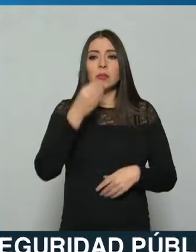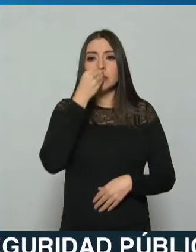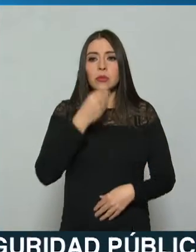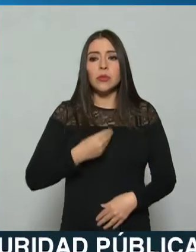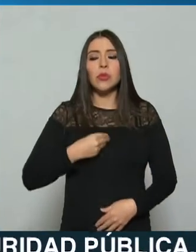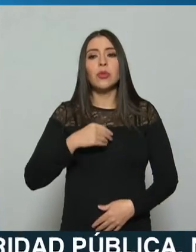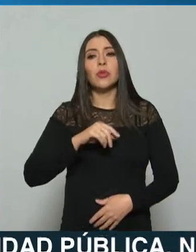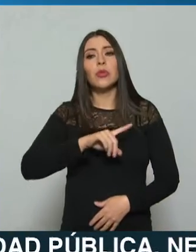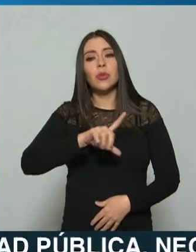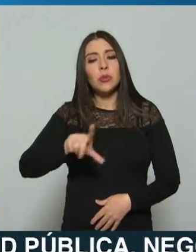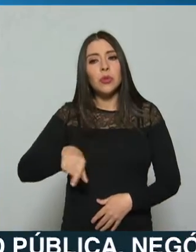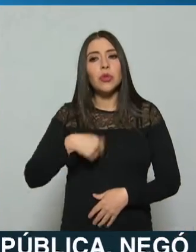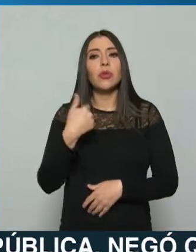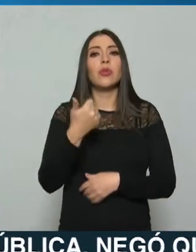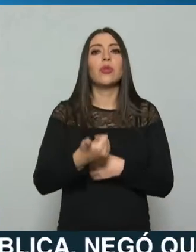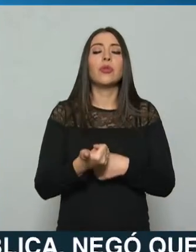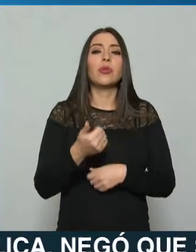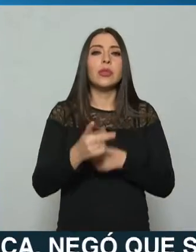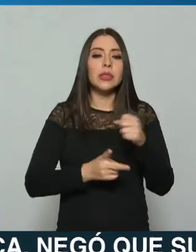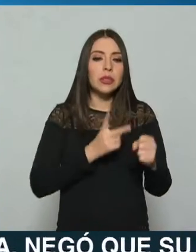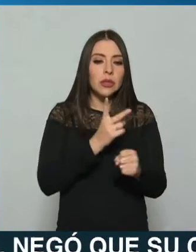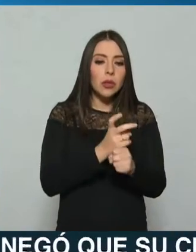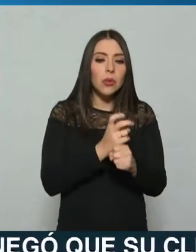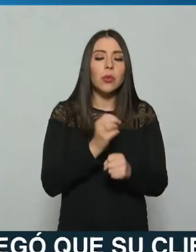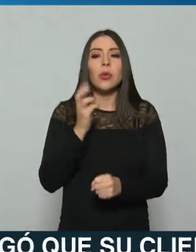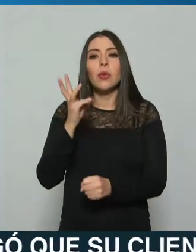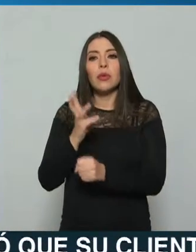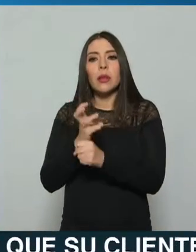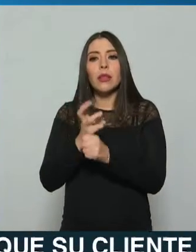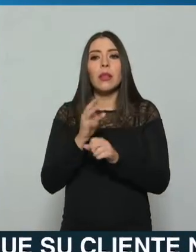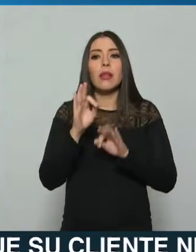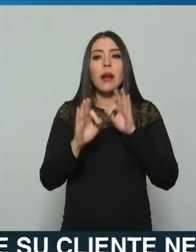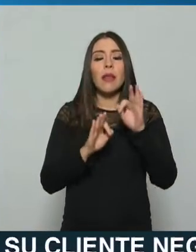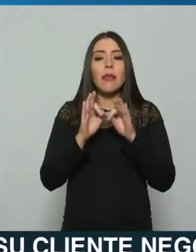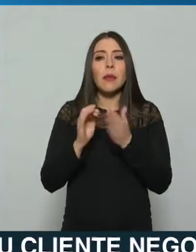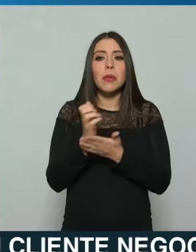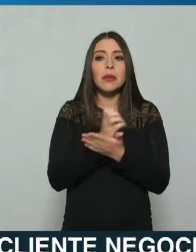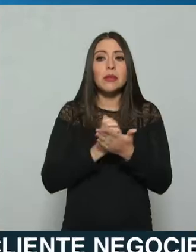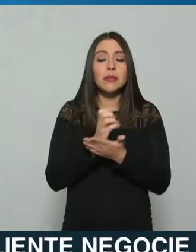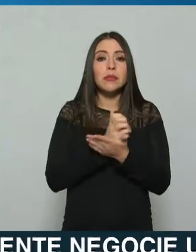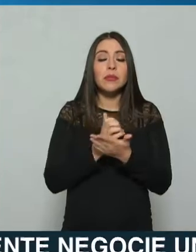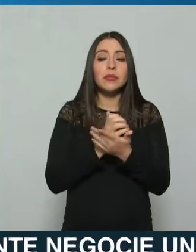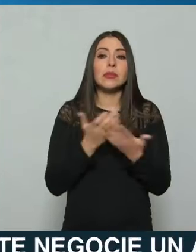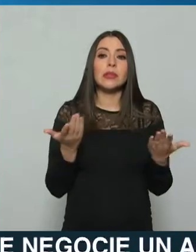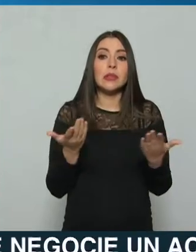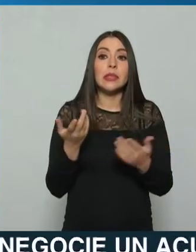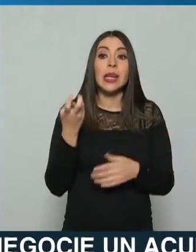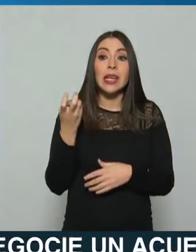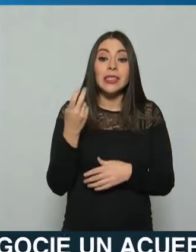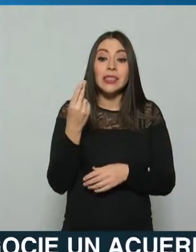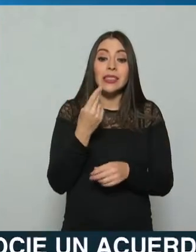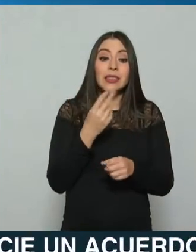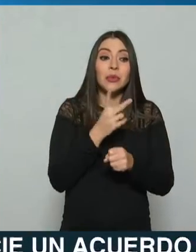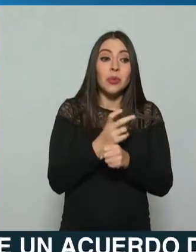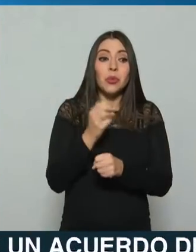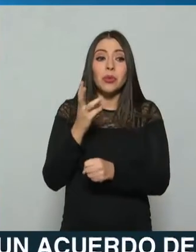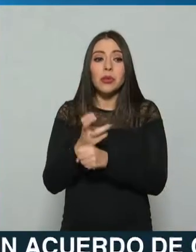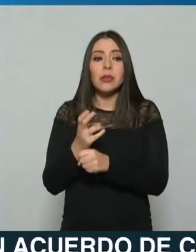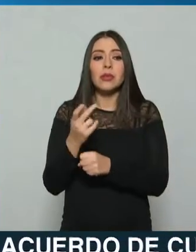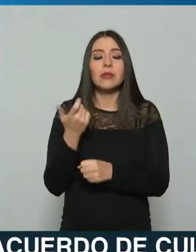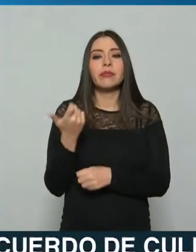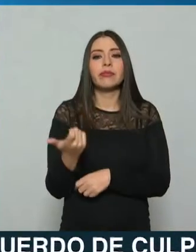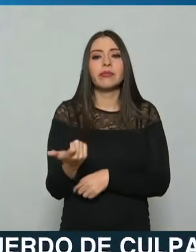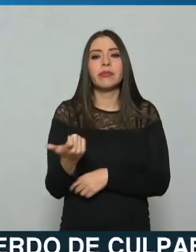segunda línea o una tercera línea de tratamiento y ya estamos hablando de que obviamente los costos se elevan porque los medicamentos que